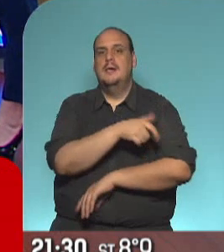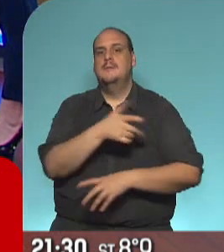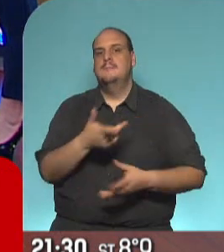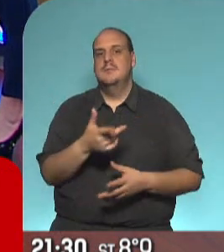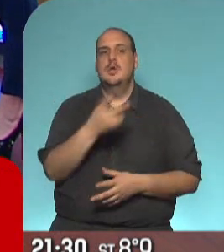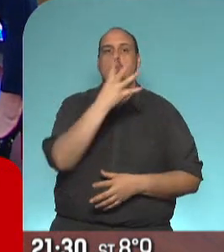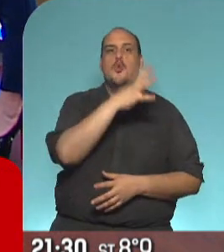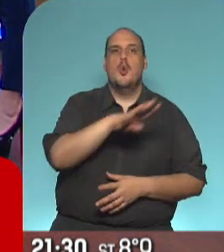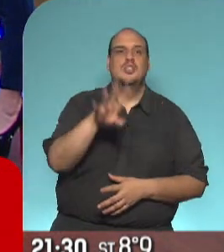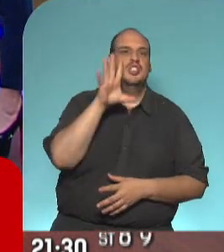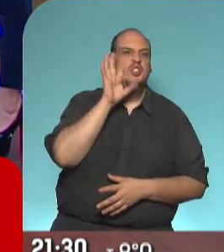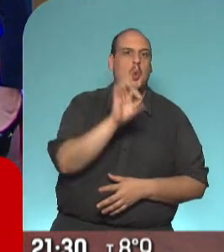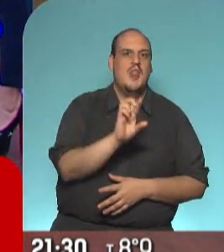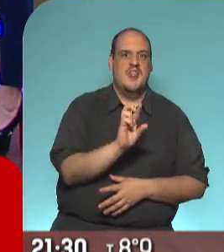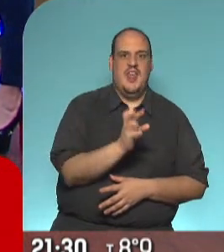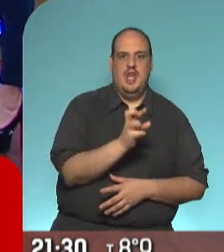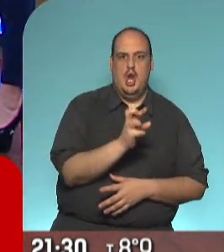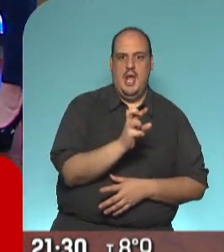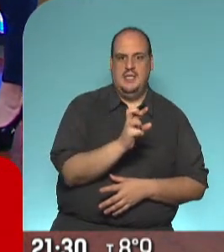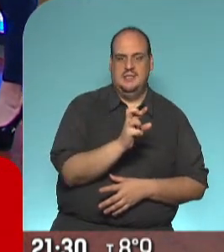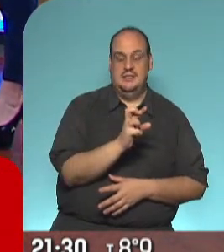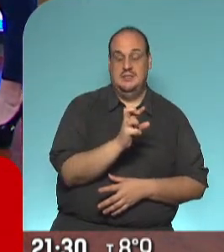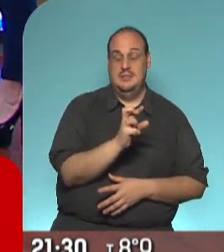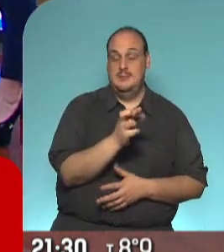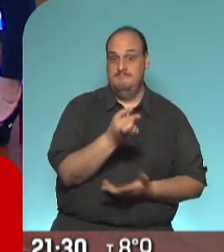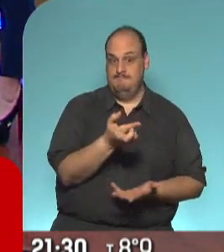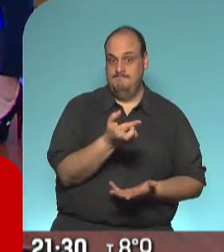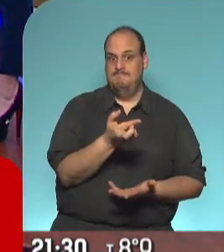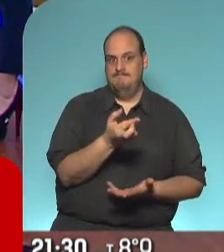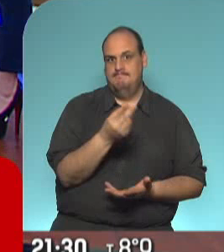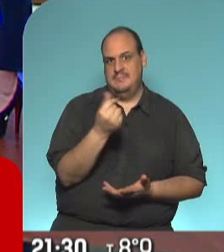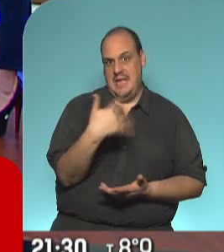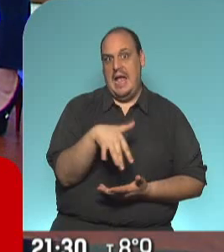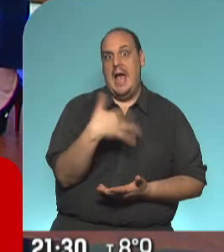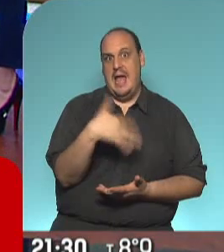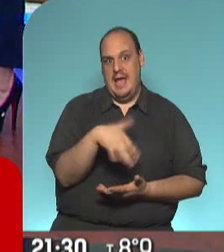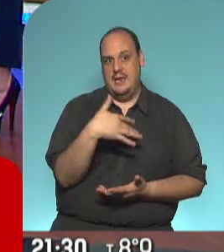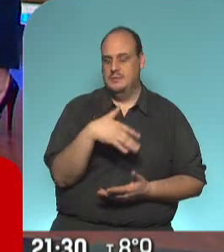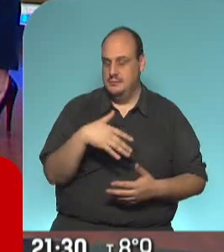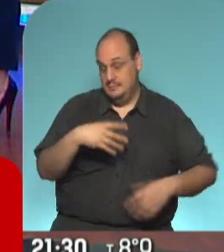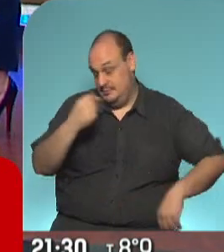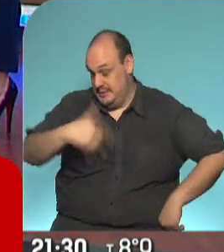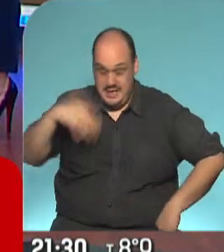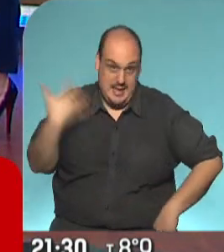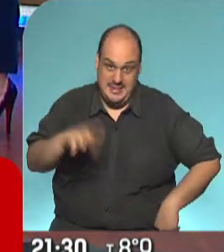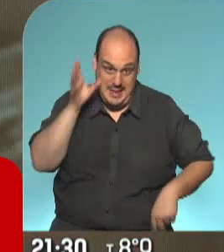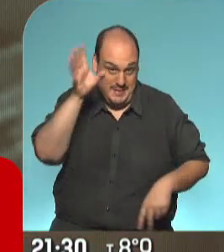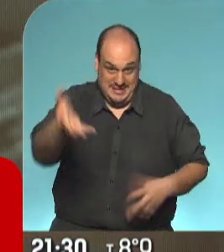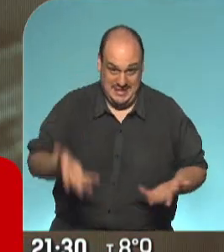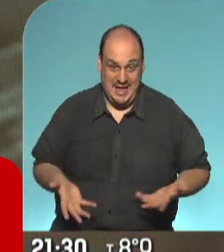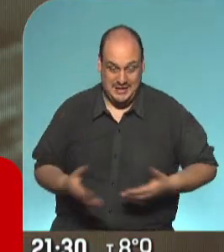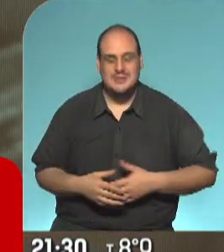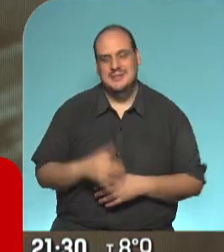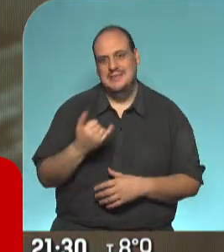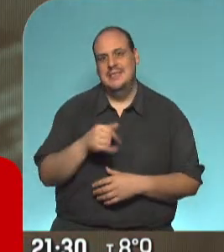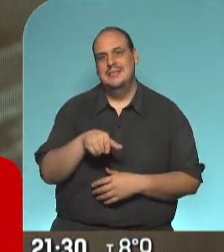de 450 dólares. Es un poco más elevado el precio. Mucho más elevado. Un poco no, sí,